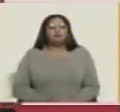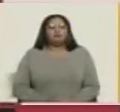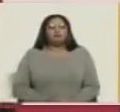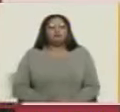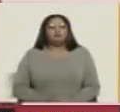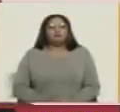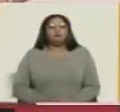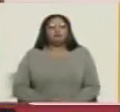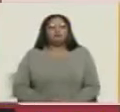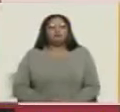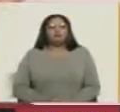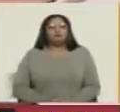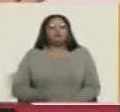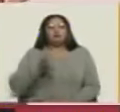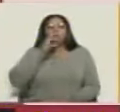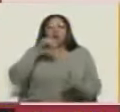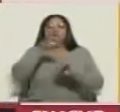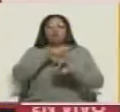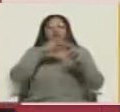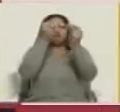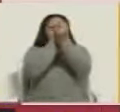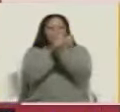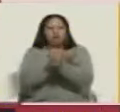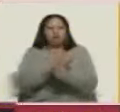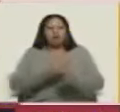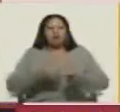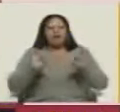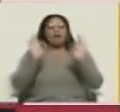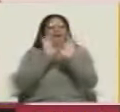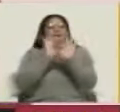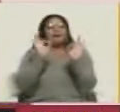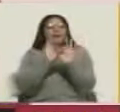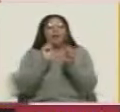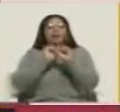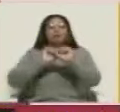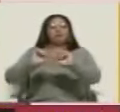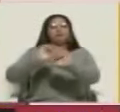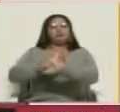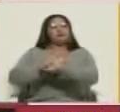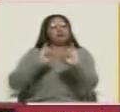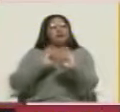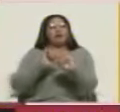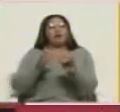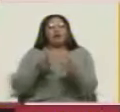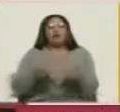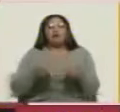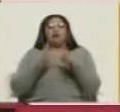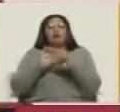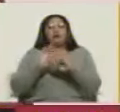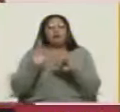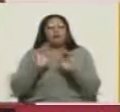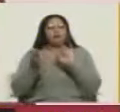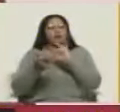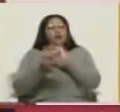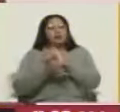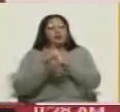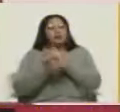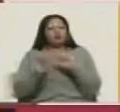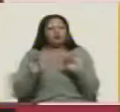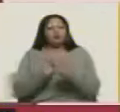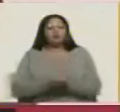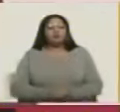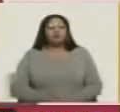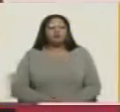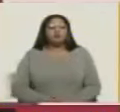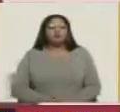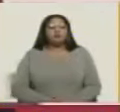O sea, no vale brujería, no vale nada. Será rechazado por un sistema automatizado. Y ahí